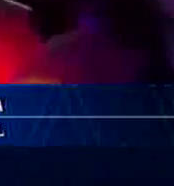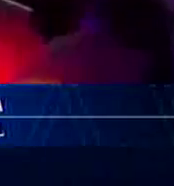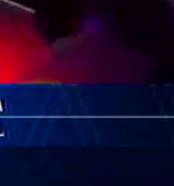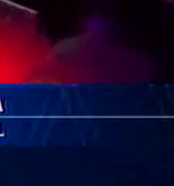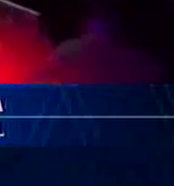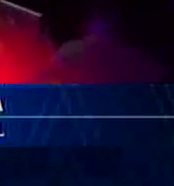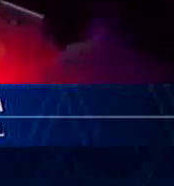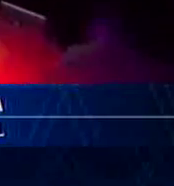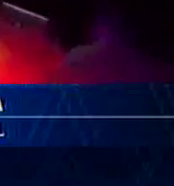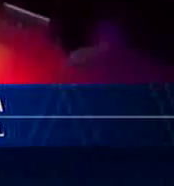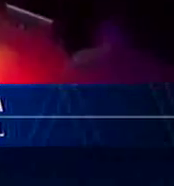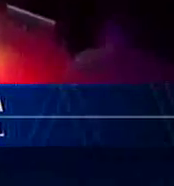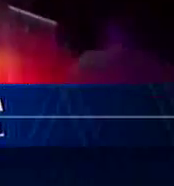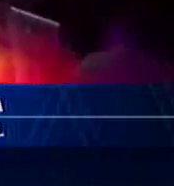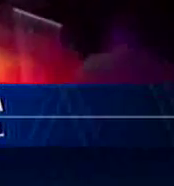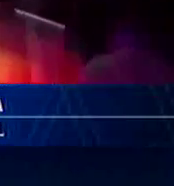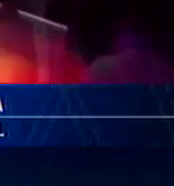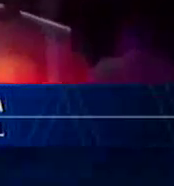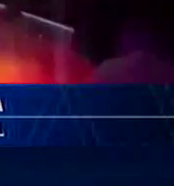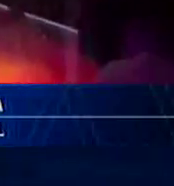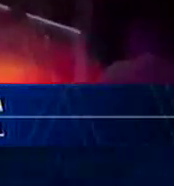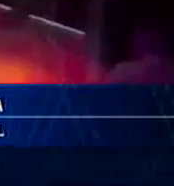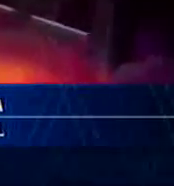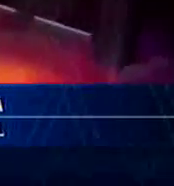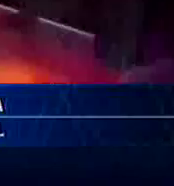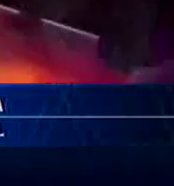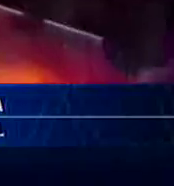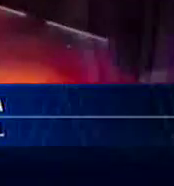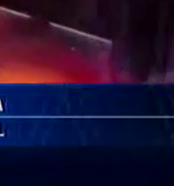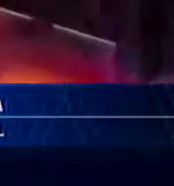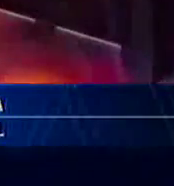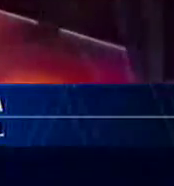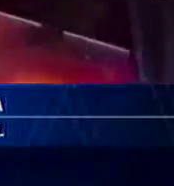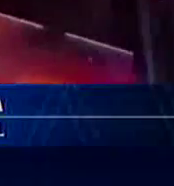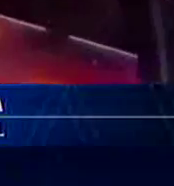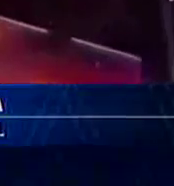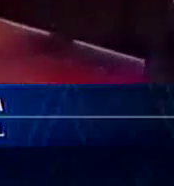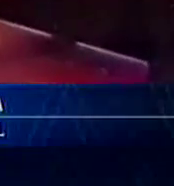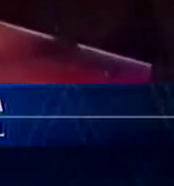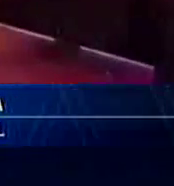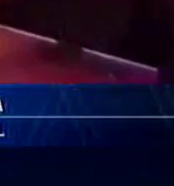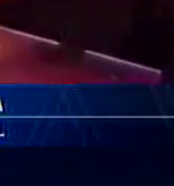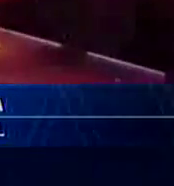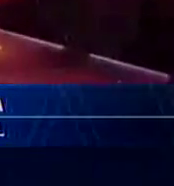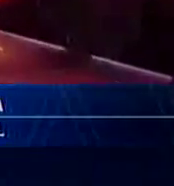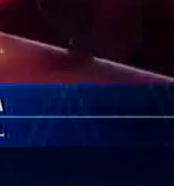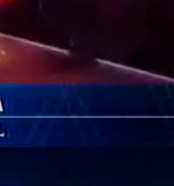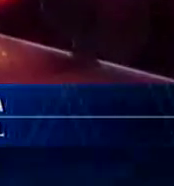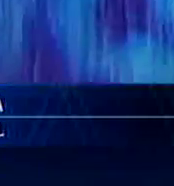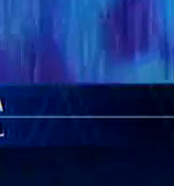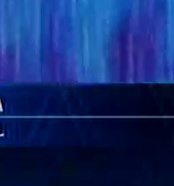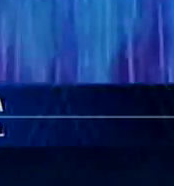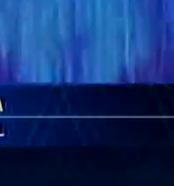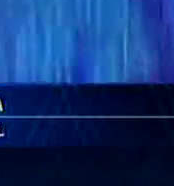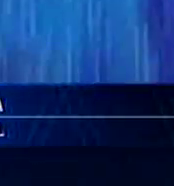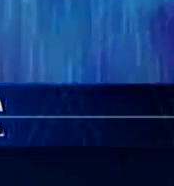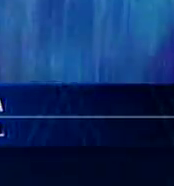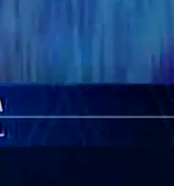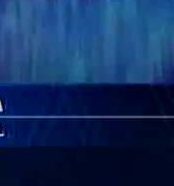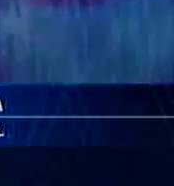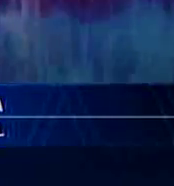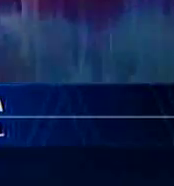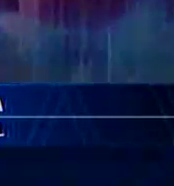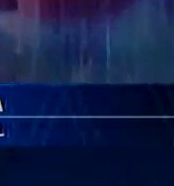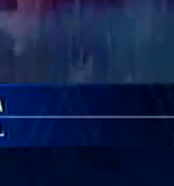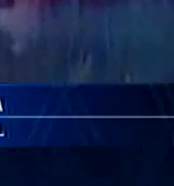4 años trabajando con Rihanna y quien lo ha ayudado en esta labor es la mamá de ella, pues le enseñó que ama la comida de Barbados y también la del estilo